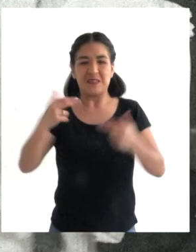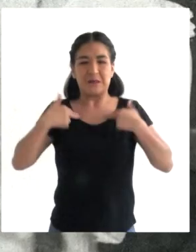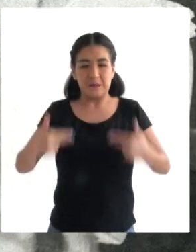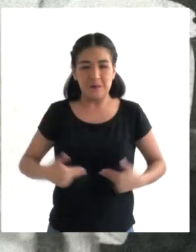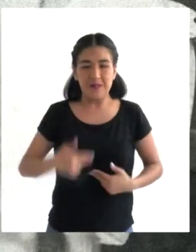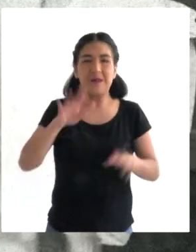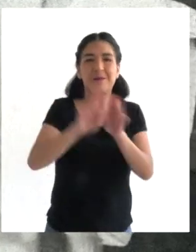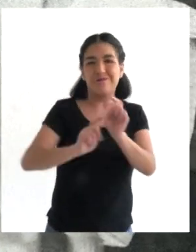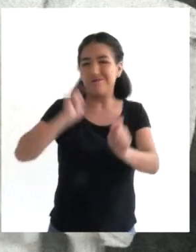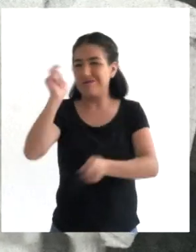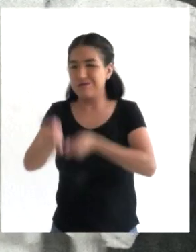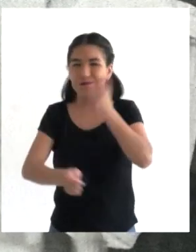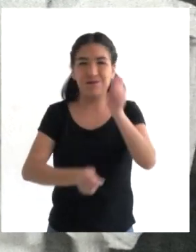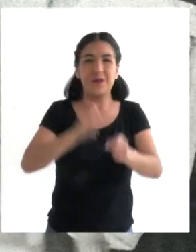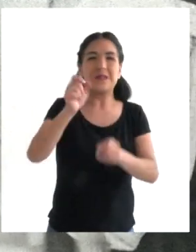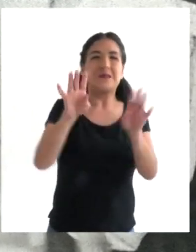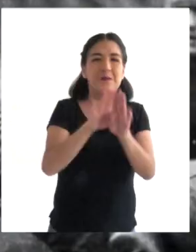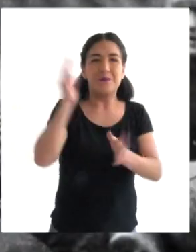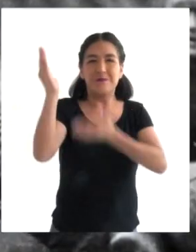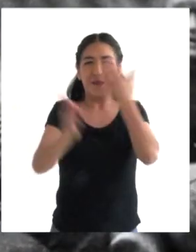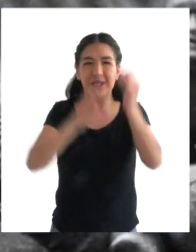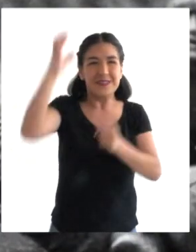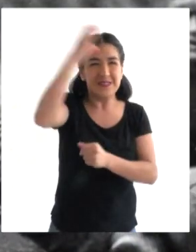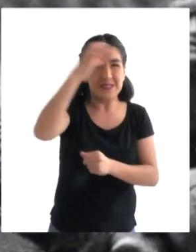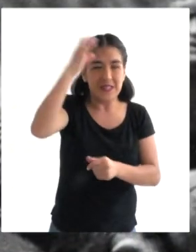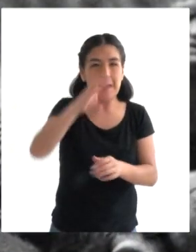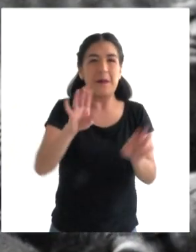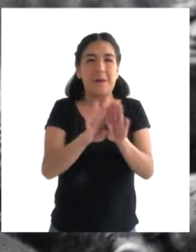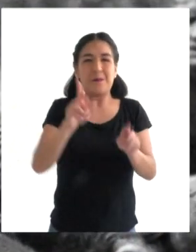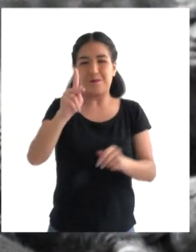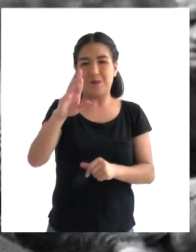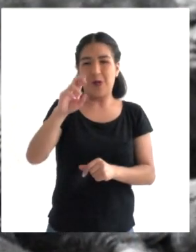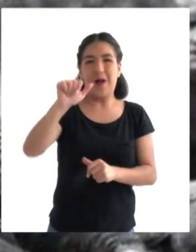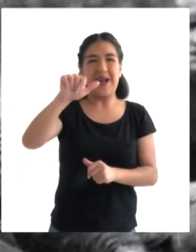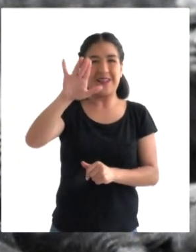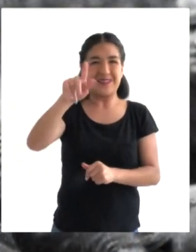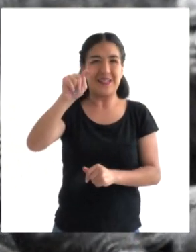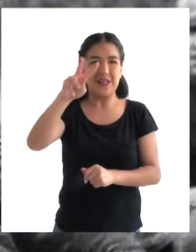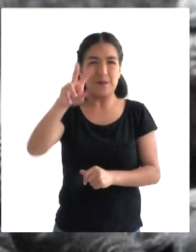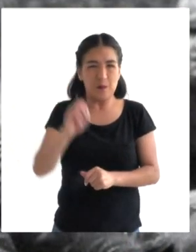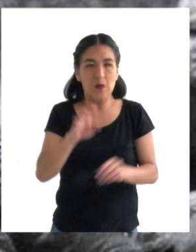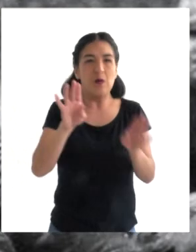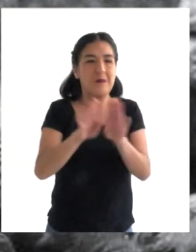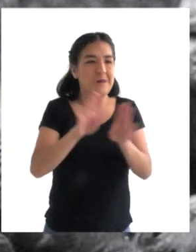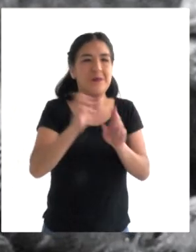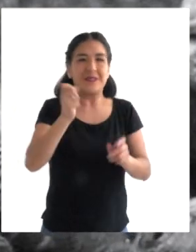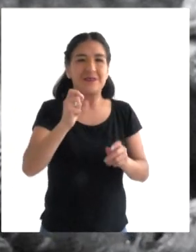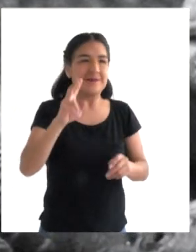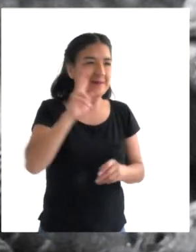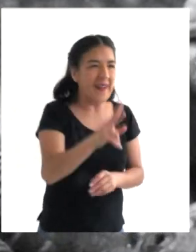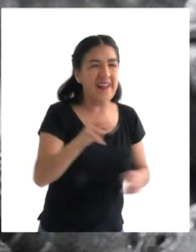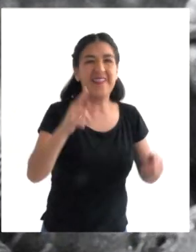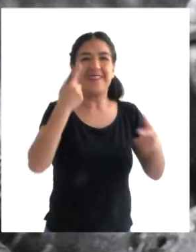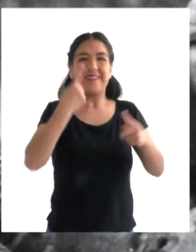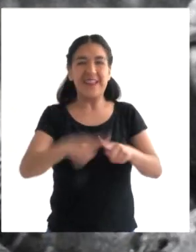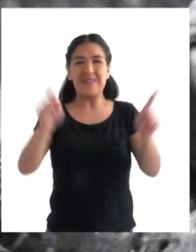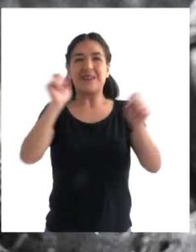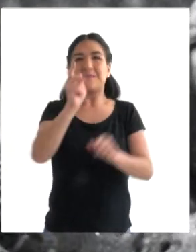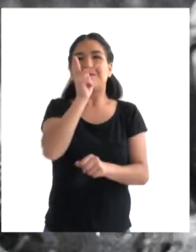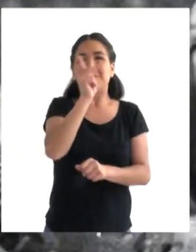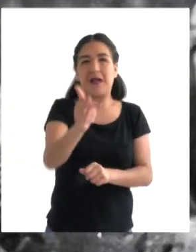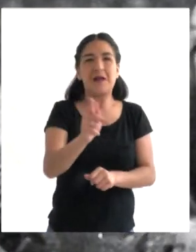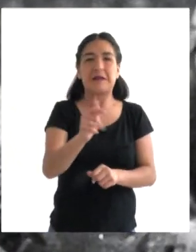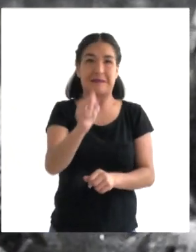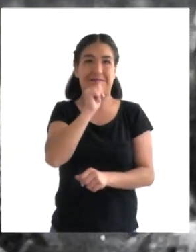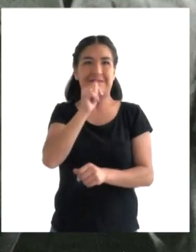a los acontecimientos y han sabido enfrentar proactivamente cualquier adversidad, incluso aunque no supieran el nombre que hoy le damos a